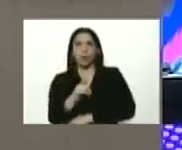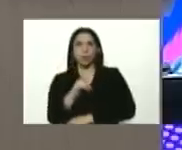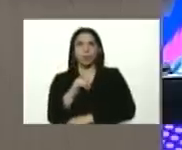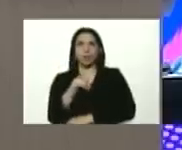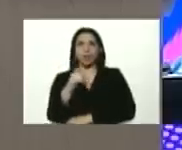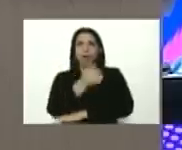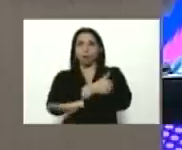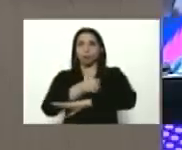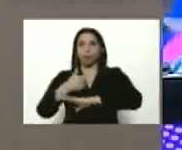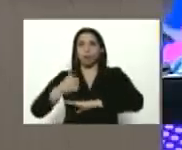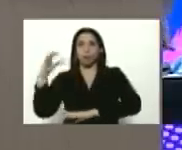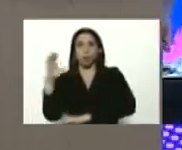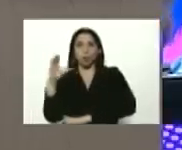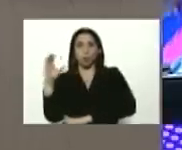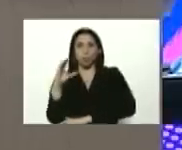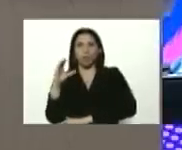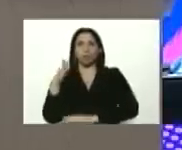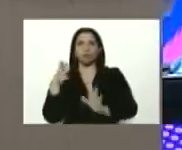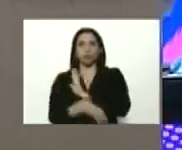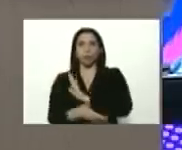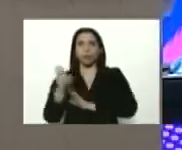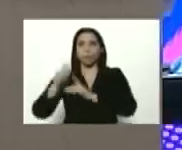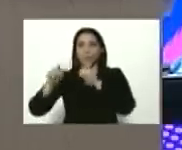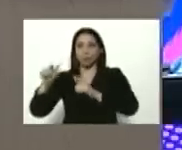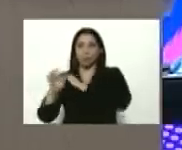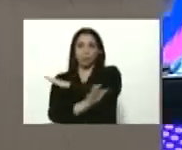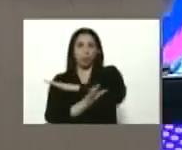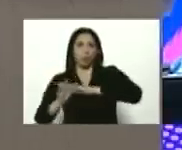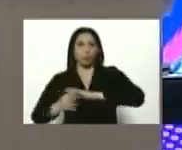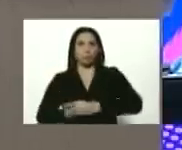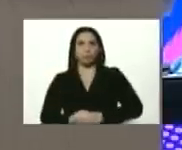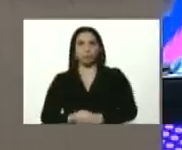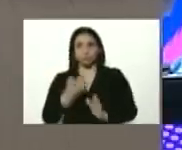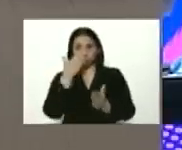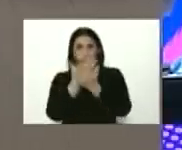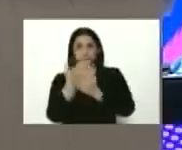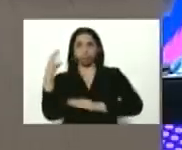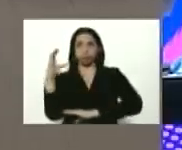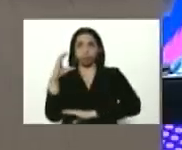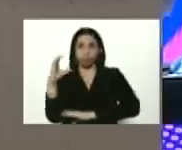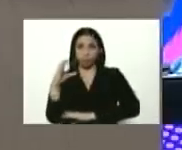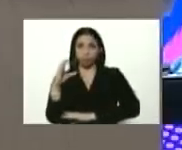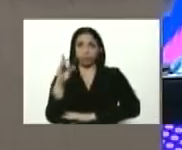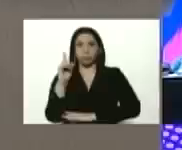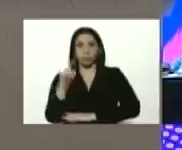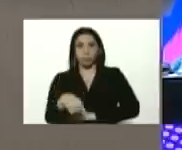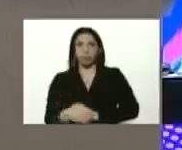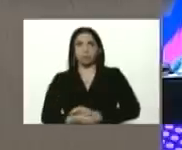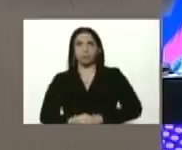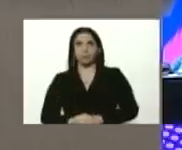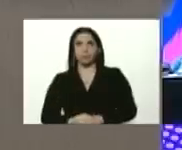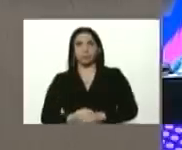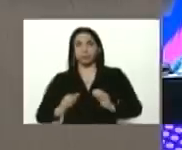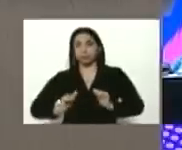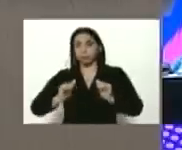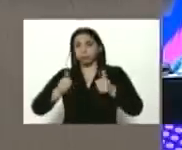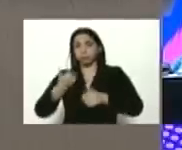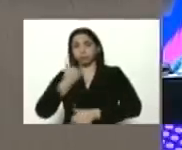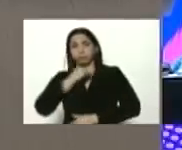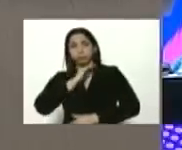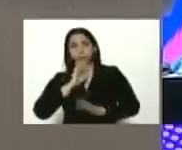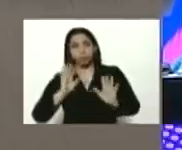sanitarias colombianas, de casos en la frontera de Colombia desde que se inició la pandemia. Es